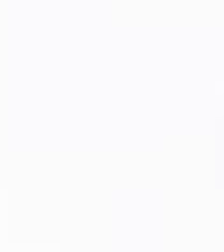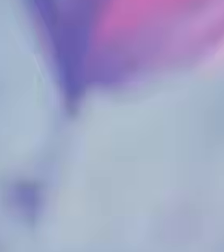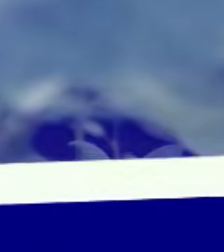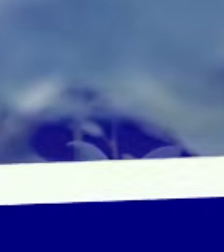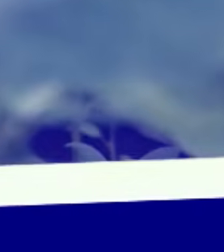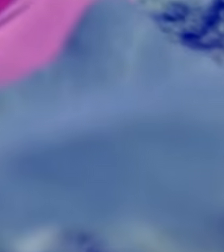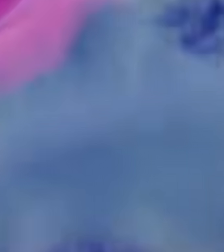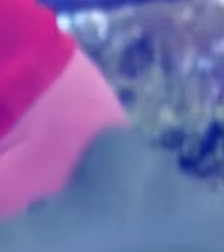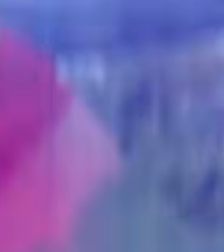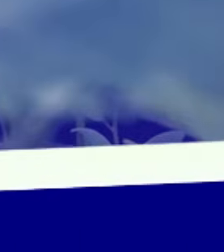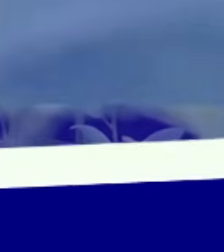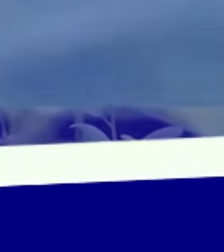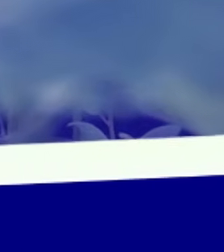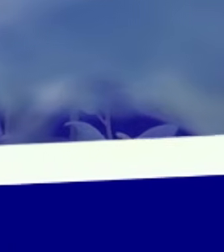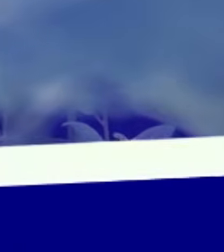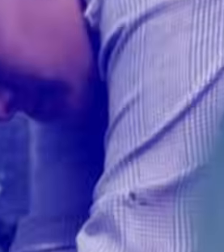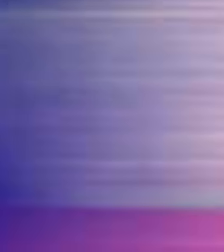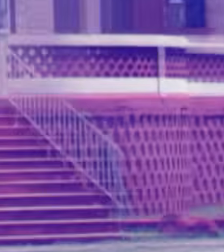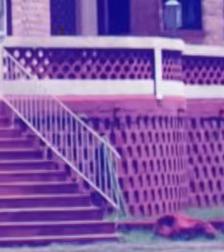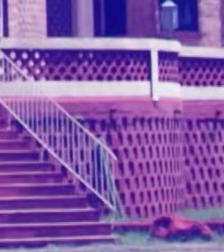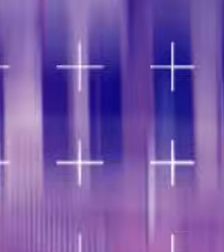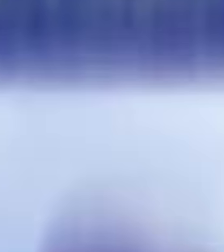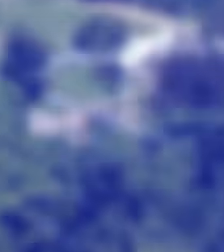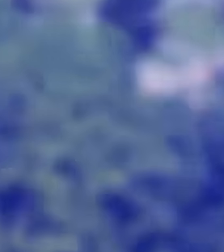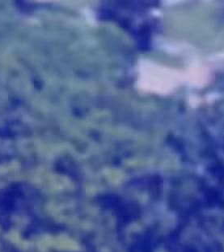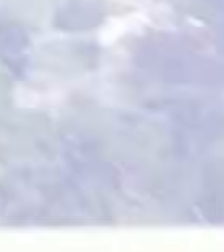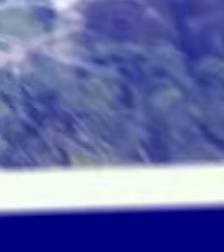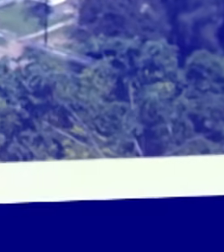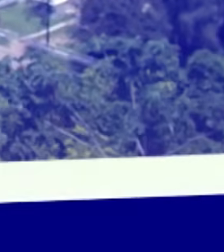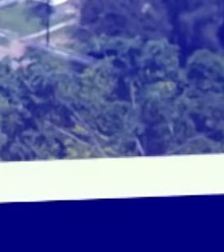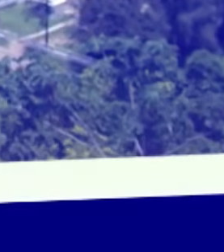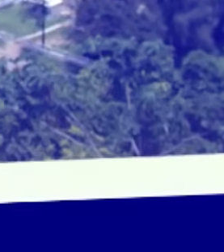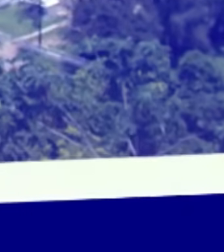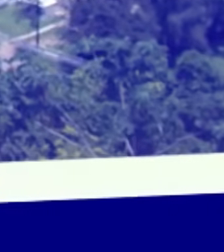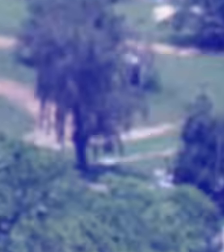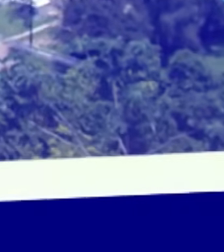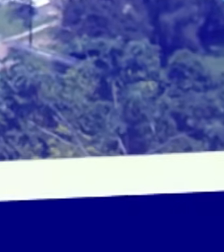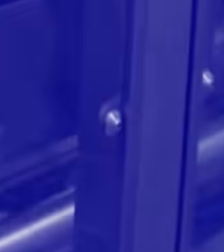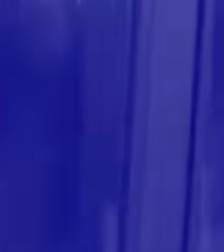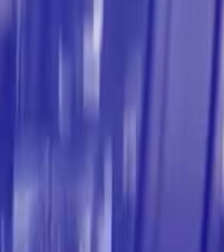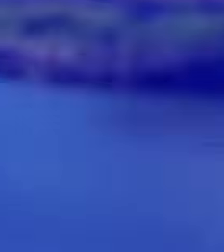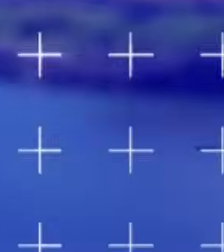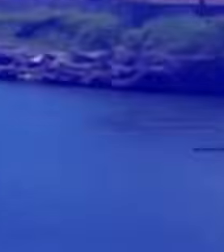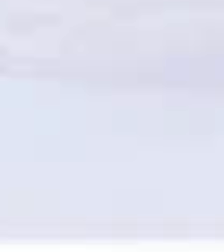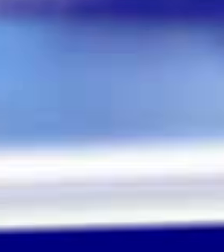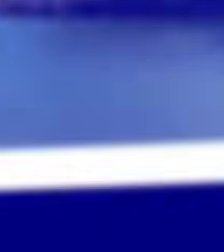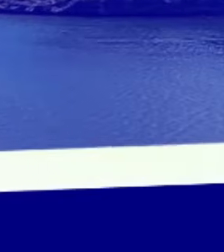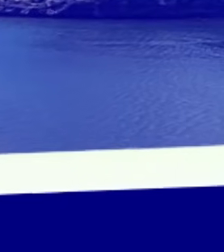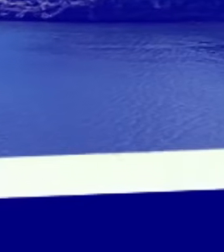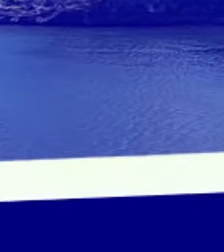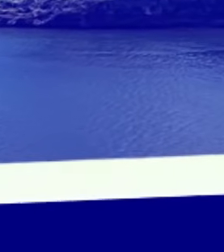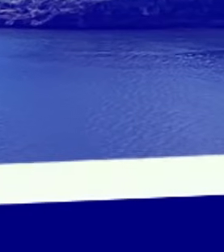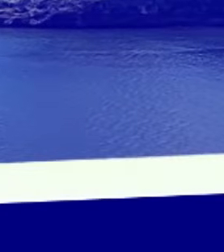que saben sembrar. La esperanza crece aquí.